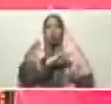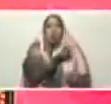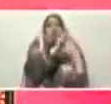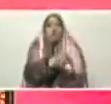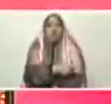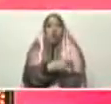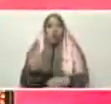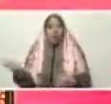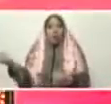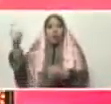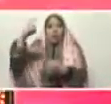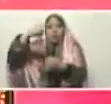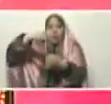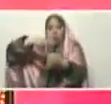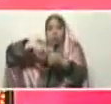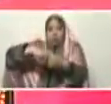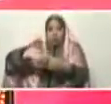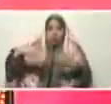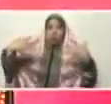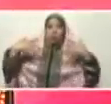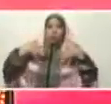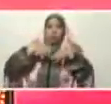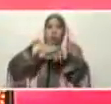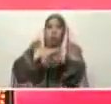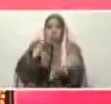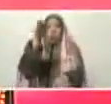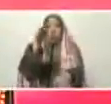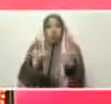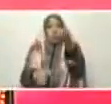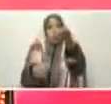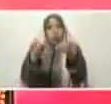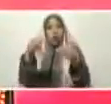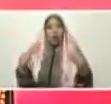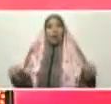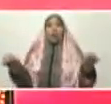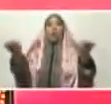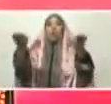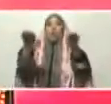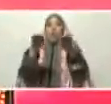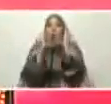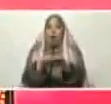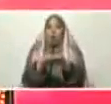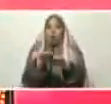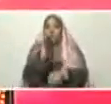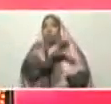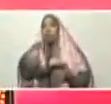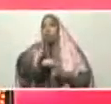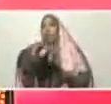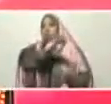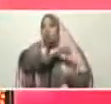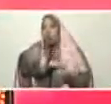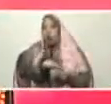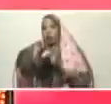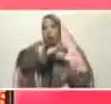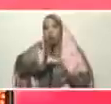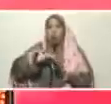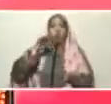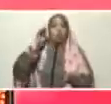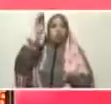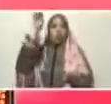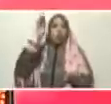incluyente inclusiva justa igualitaria socialista la sociedad del futuro